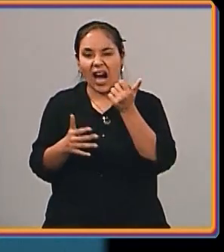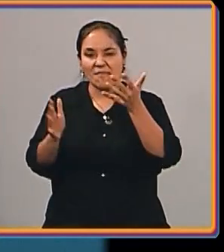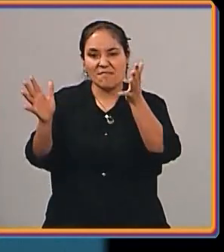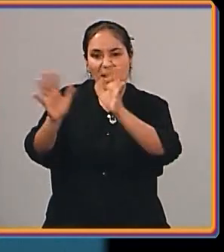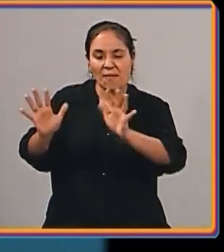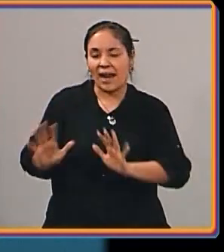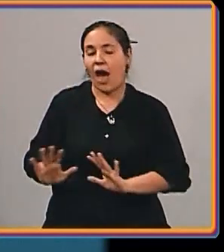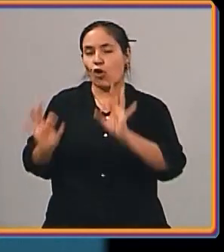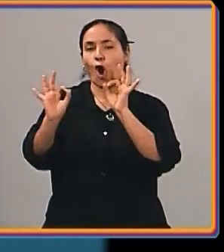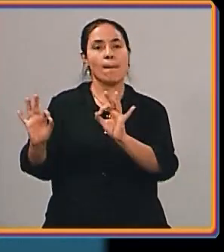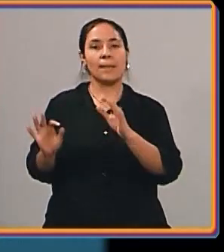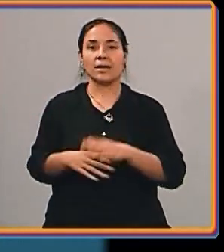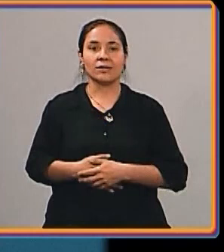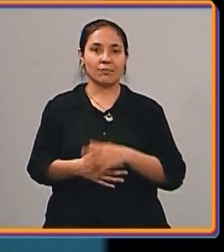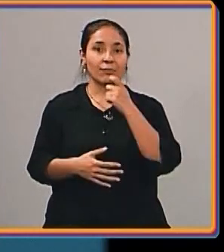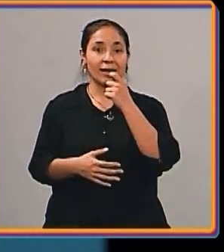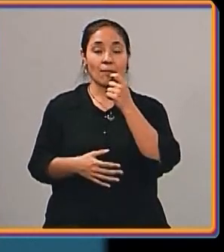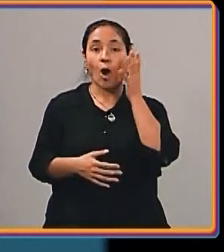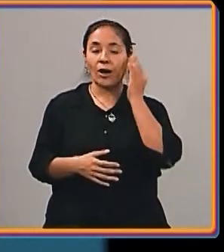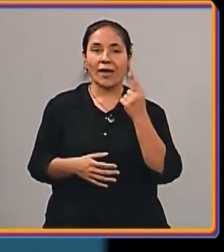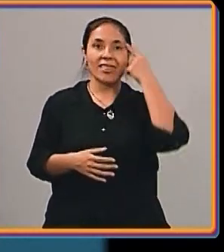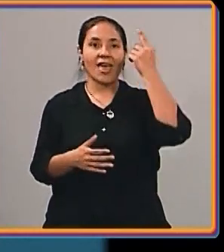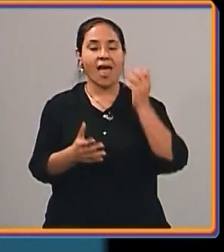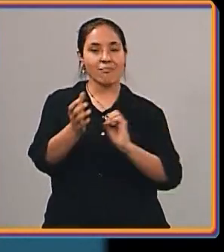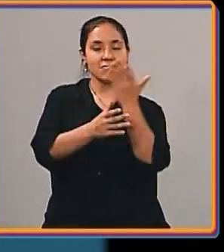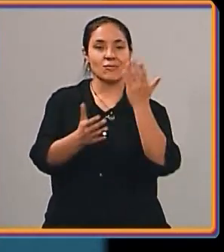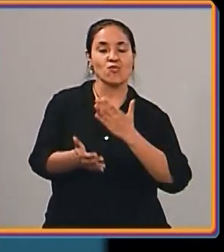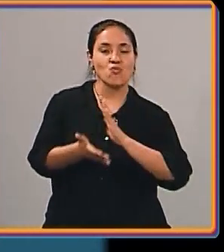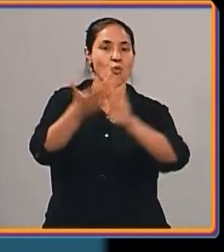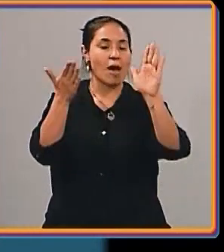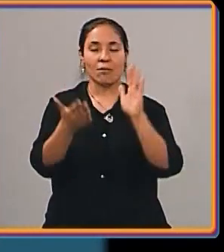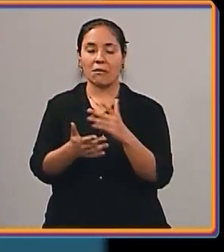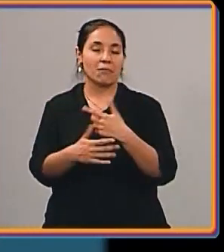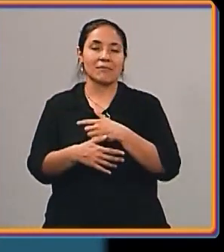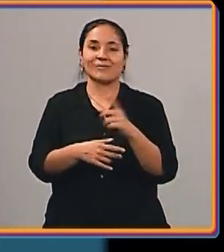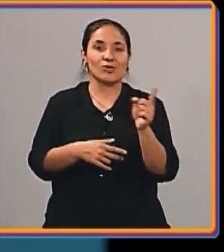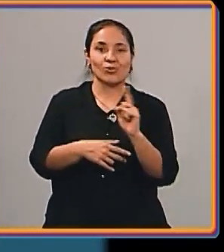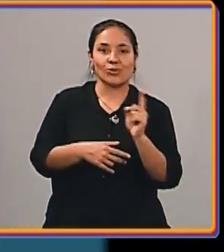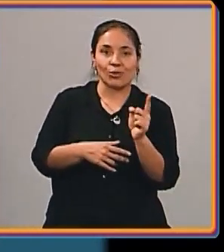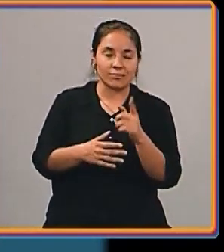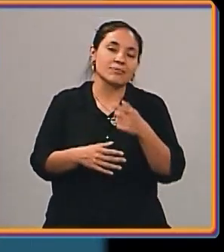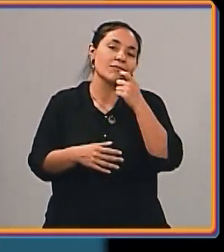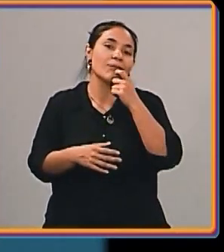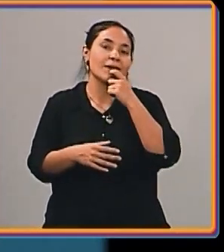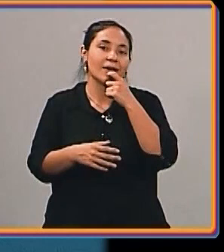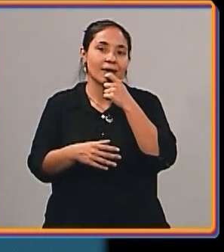consumir. No se permite habitar espacios de creación en el juego, digamos. Entonces, si nos